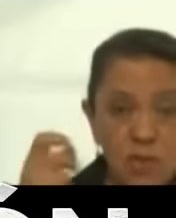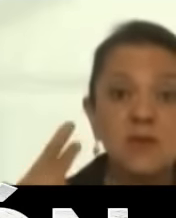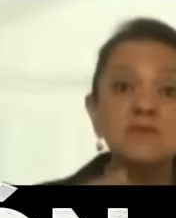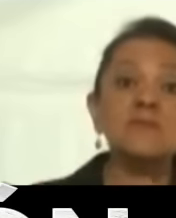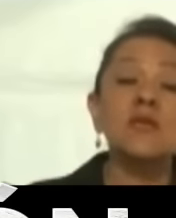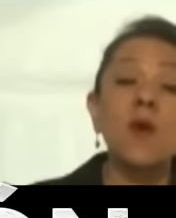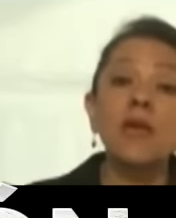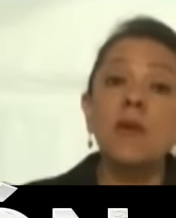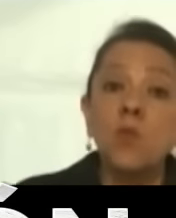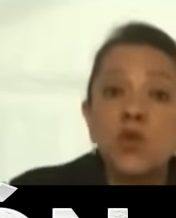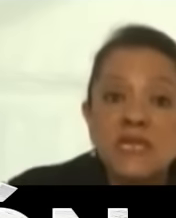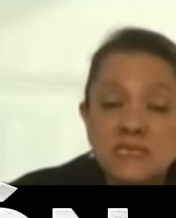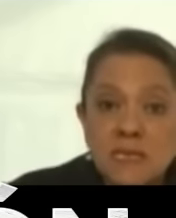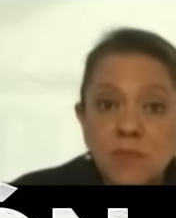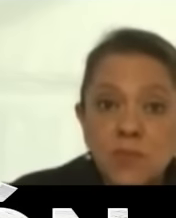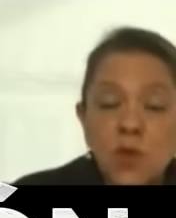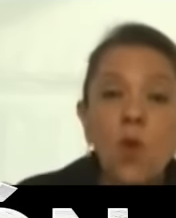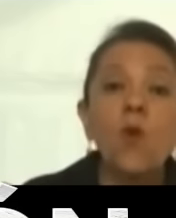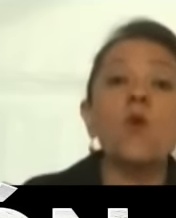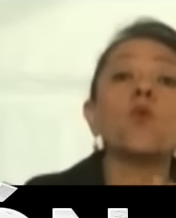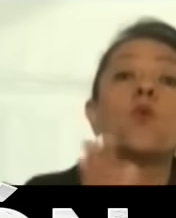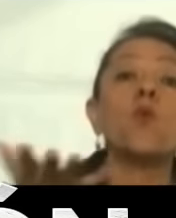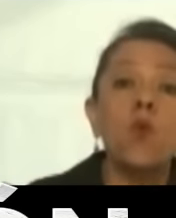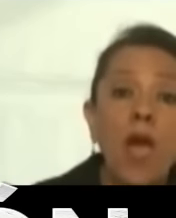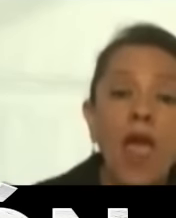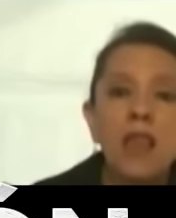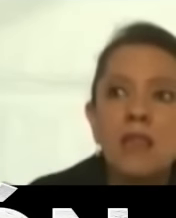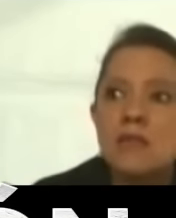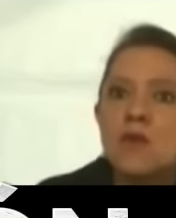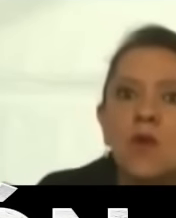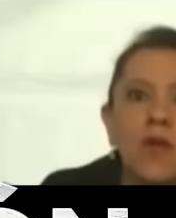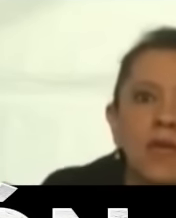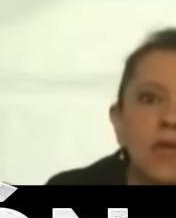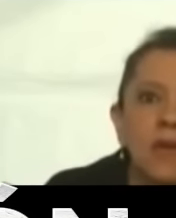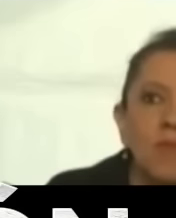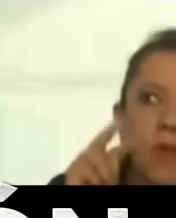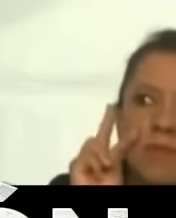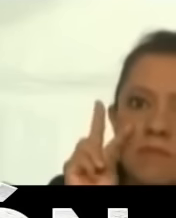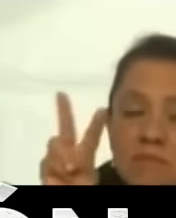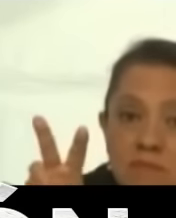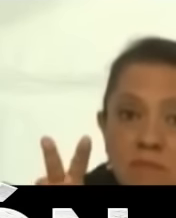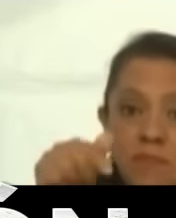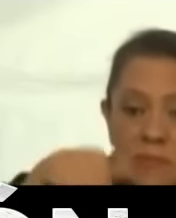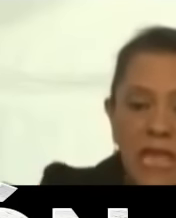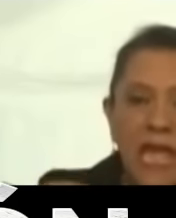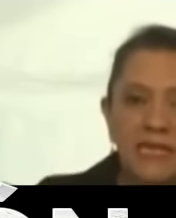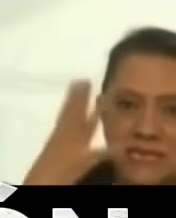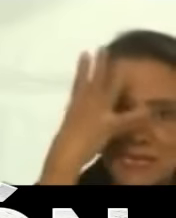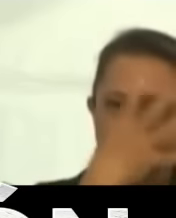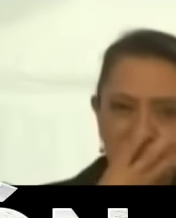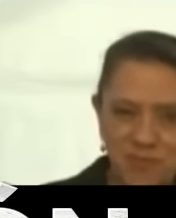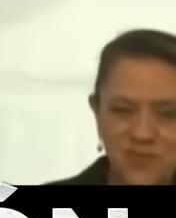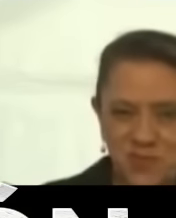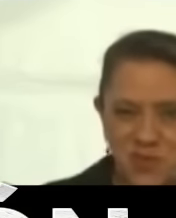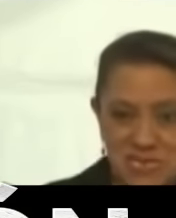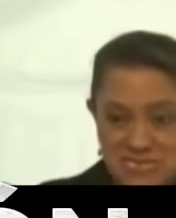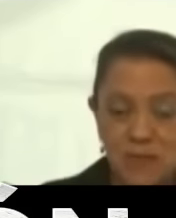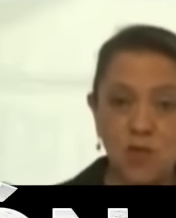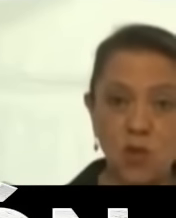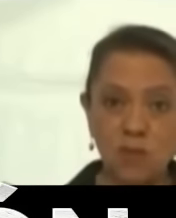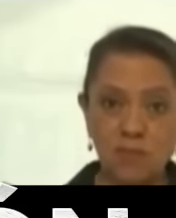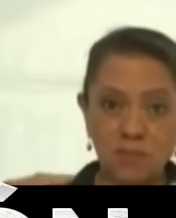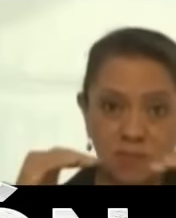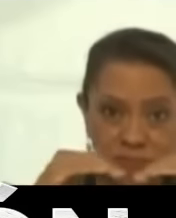cada municipio de todo el país. Aquí, en este hermoso municipio, está en